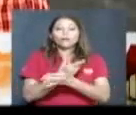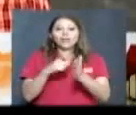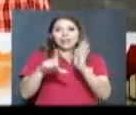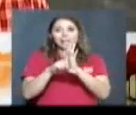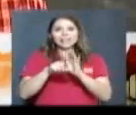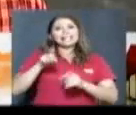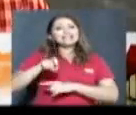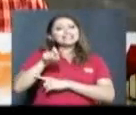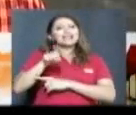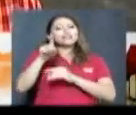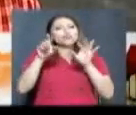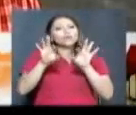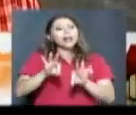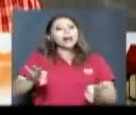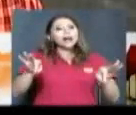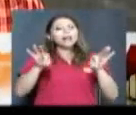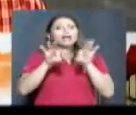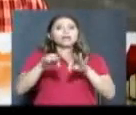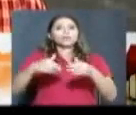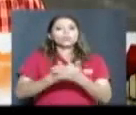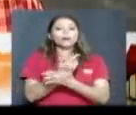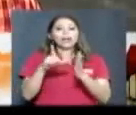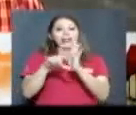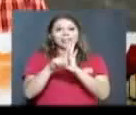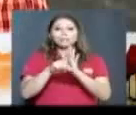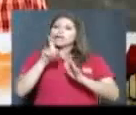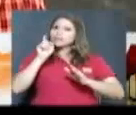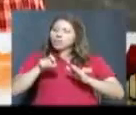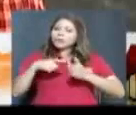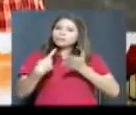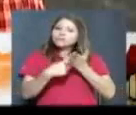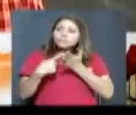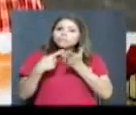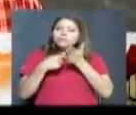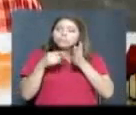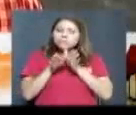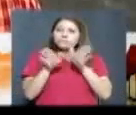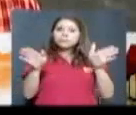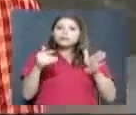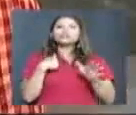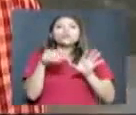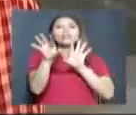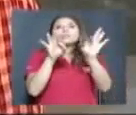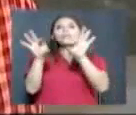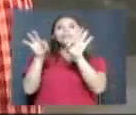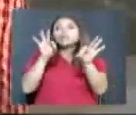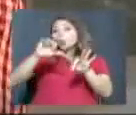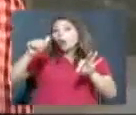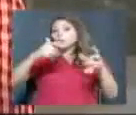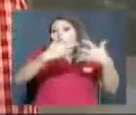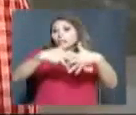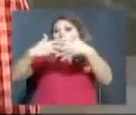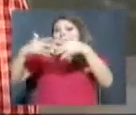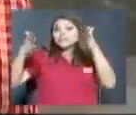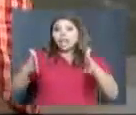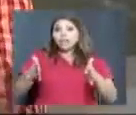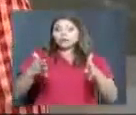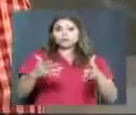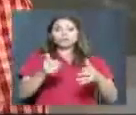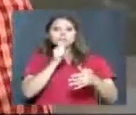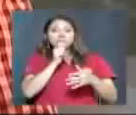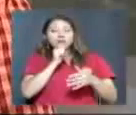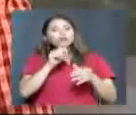ley. Tiene que darse un debate amplio. Yo invito, así como lo ha hecho don Antonio, a todos los demás grandes empresarios de medios a que se sumen a este debate.